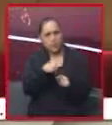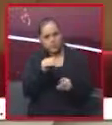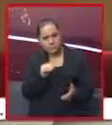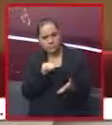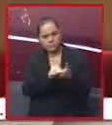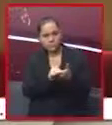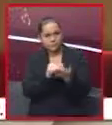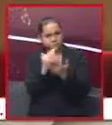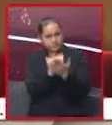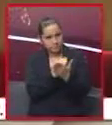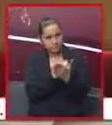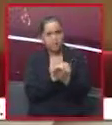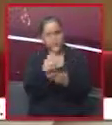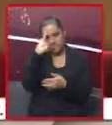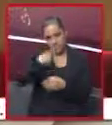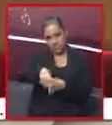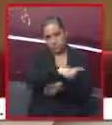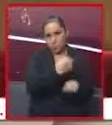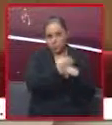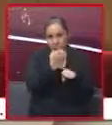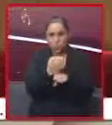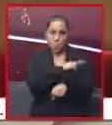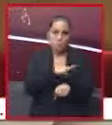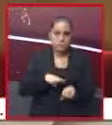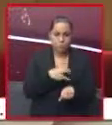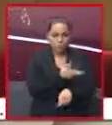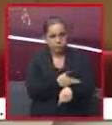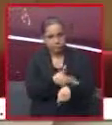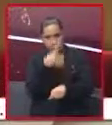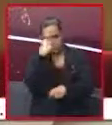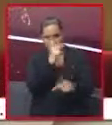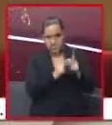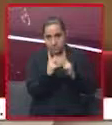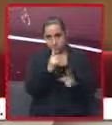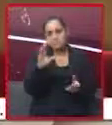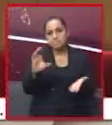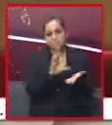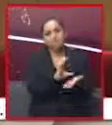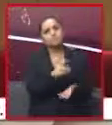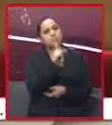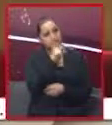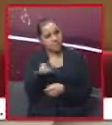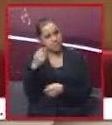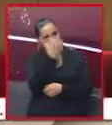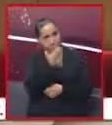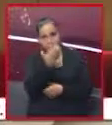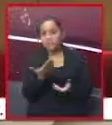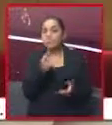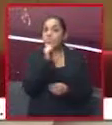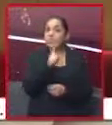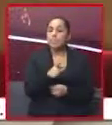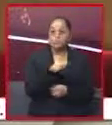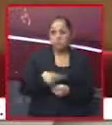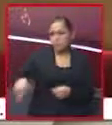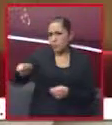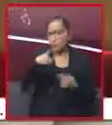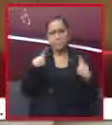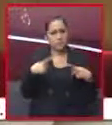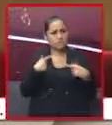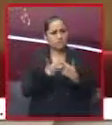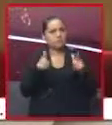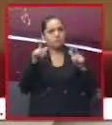los estados y municipios en el país. De la misma forma, cualquier persona podrá presentar denuncias